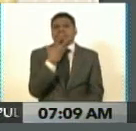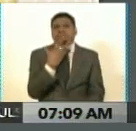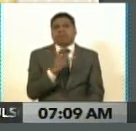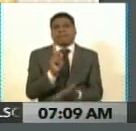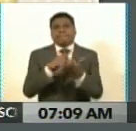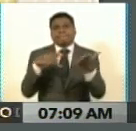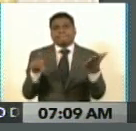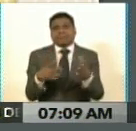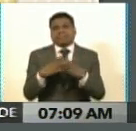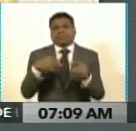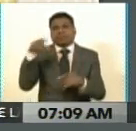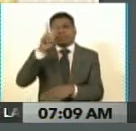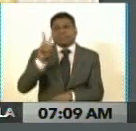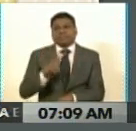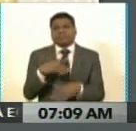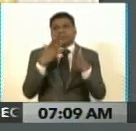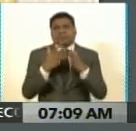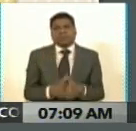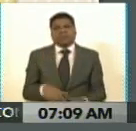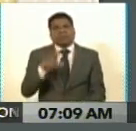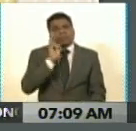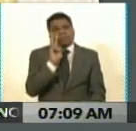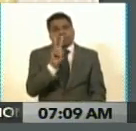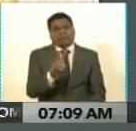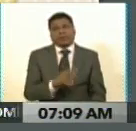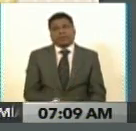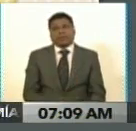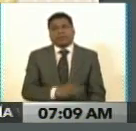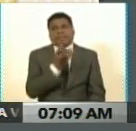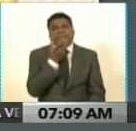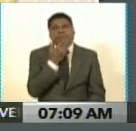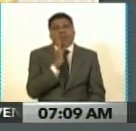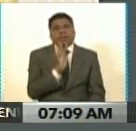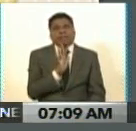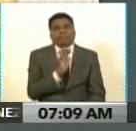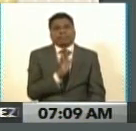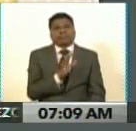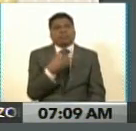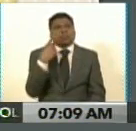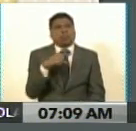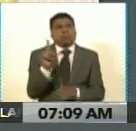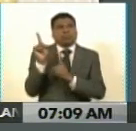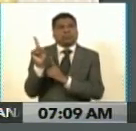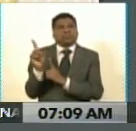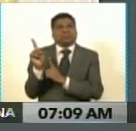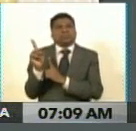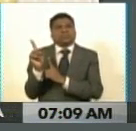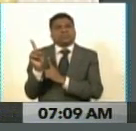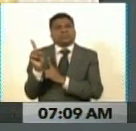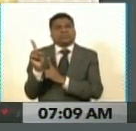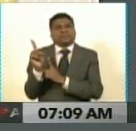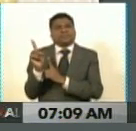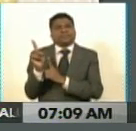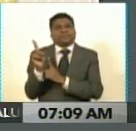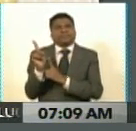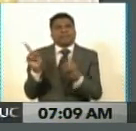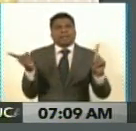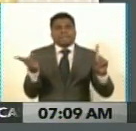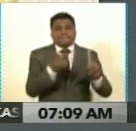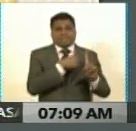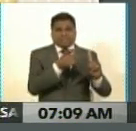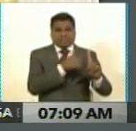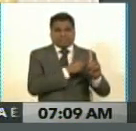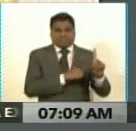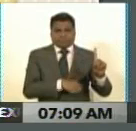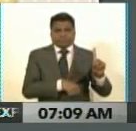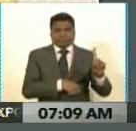de los venezolanos y ahí podemos ver por ejemplo los pasos para poder hacerlo usted antes debe Ingresar a través